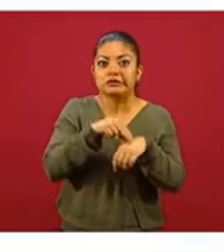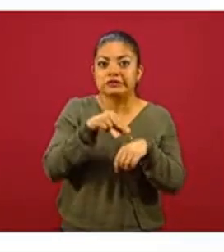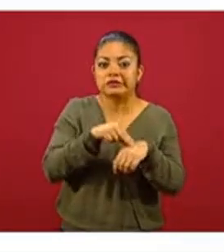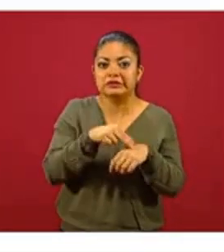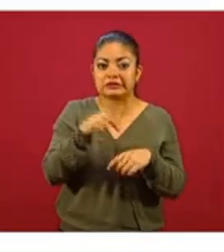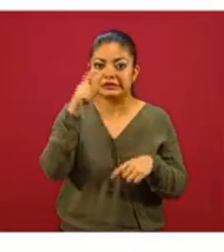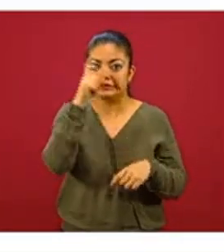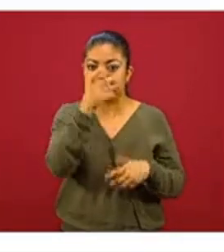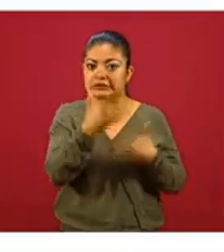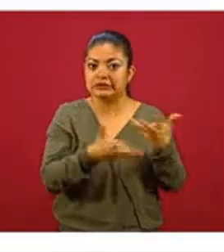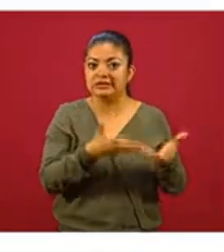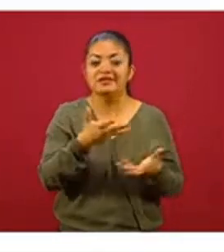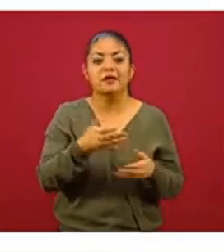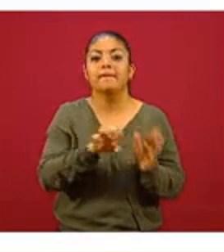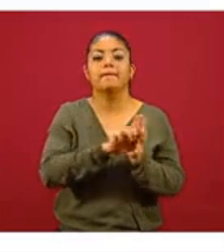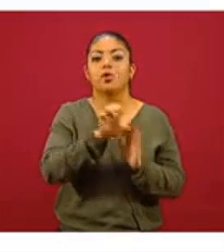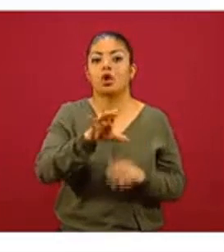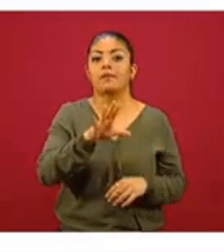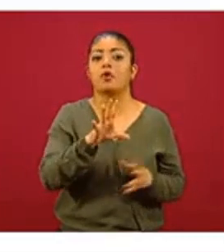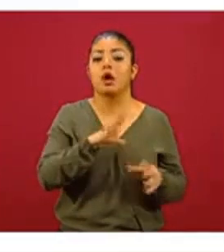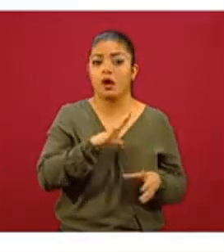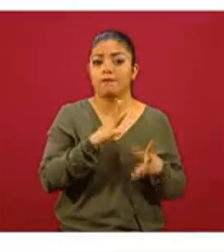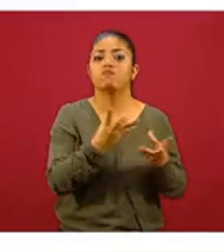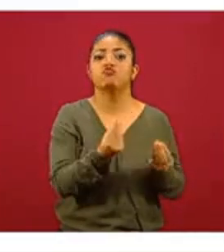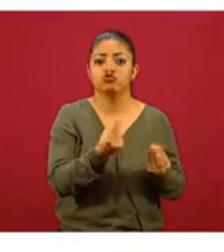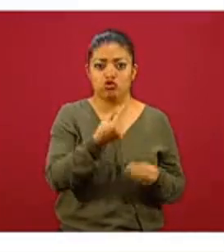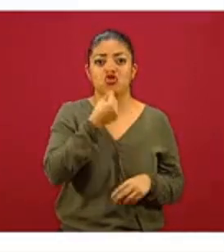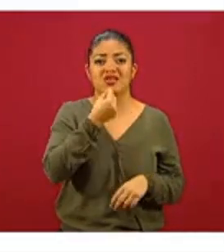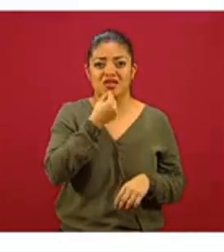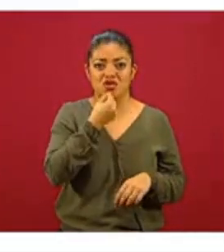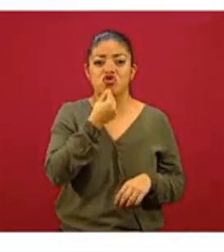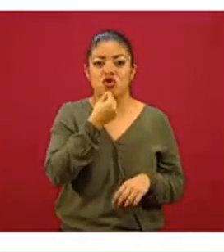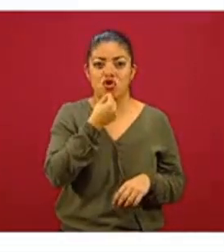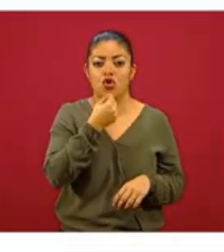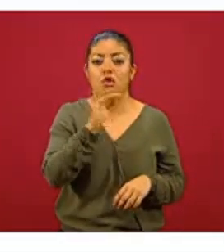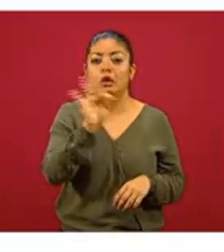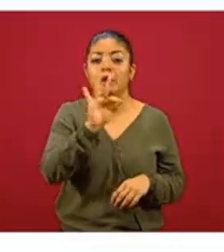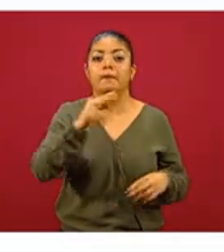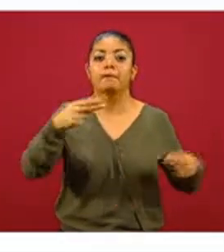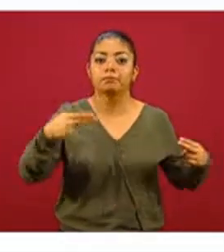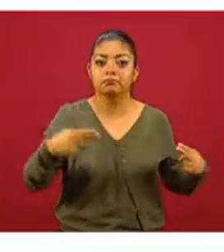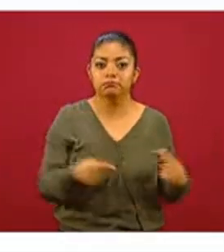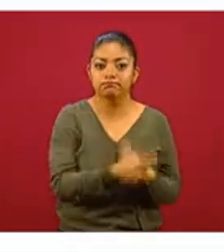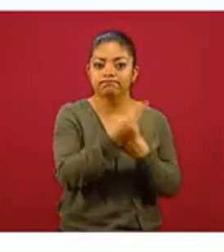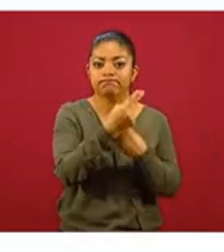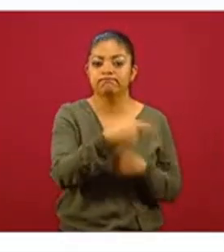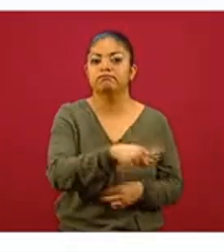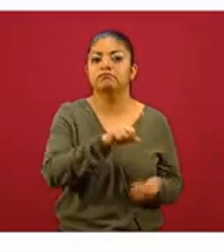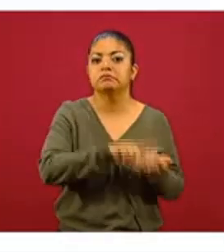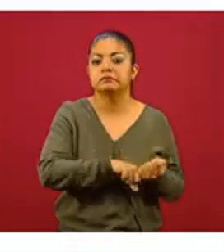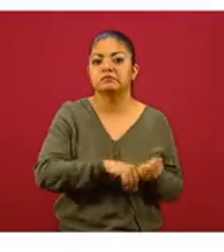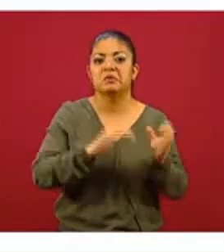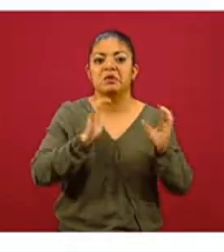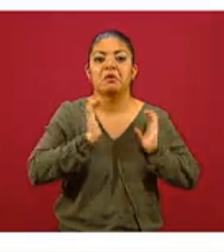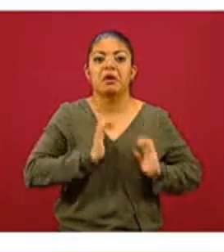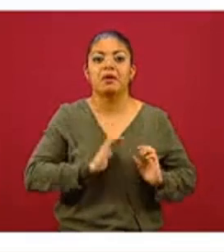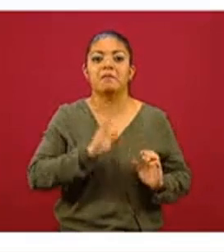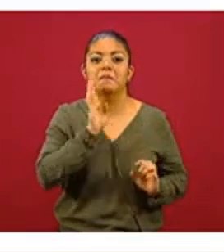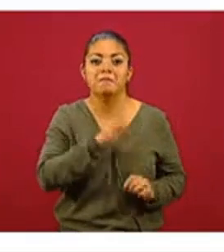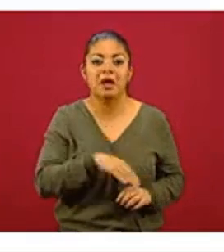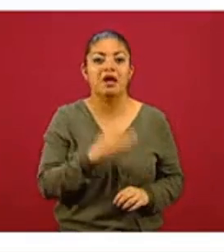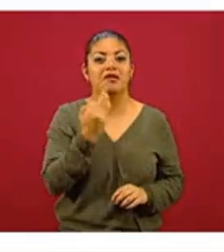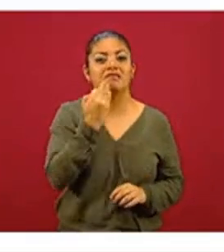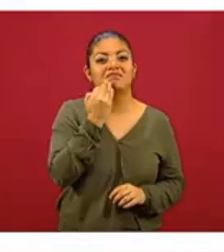eso? Son enfermedades, muchos niños pueden nacer con algunas alteraciones congénitas,